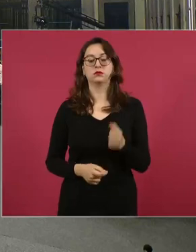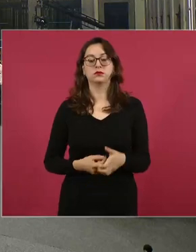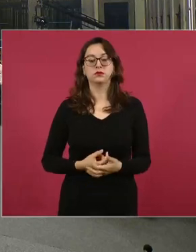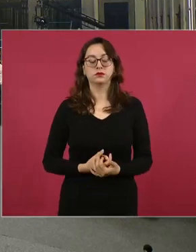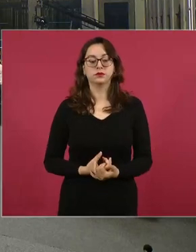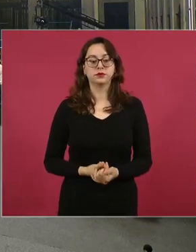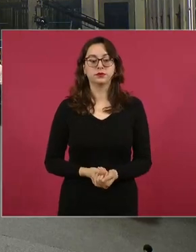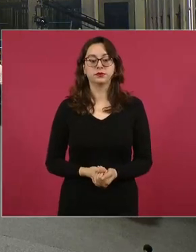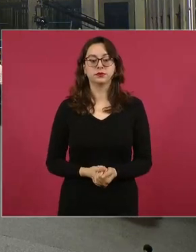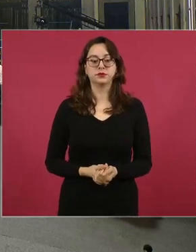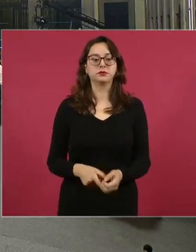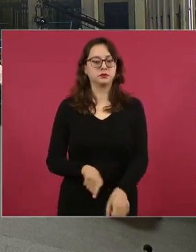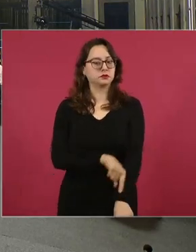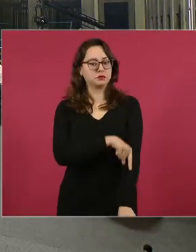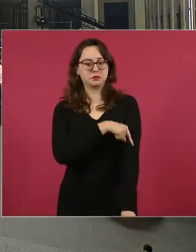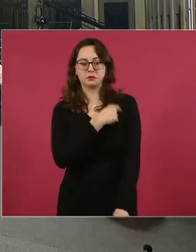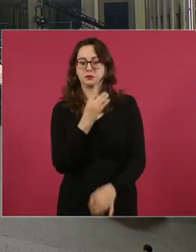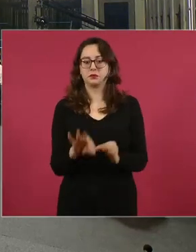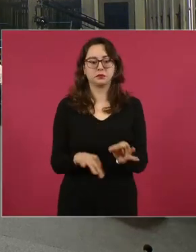No tardamos mucho.